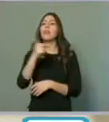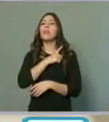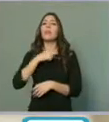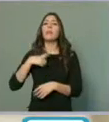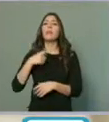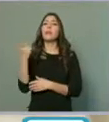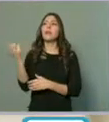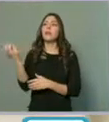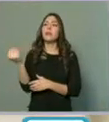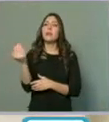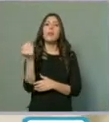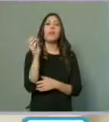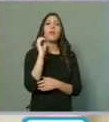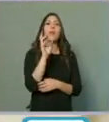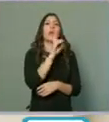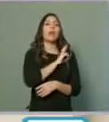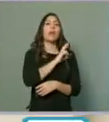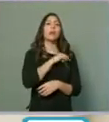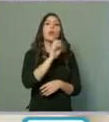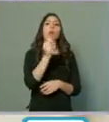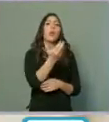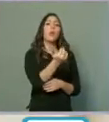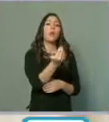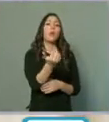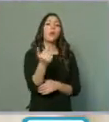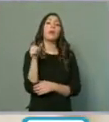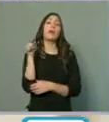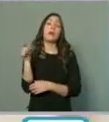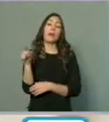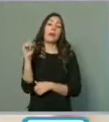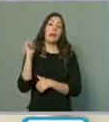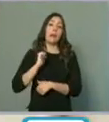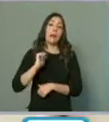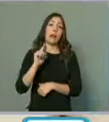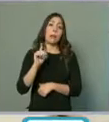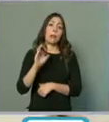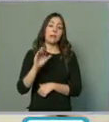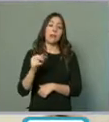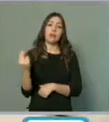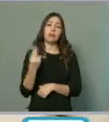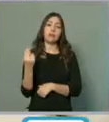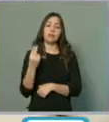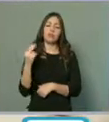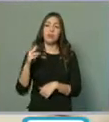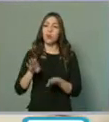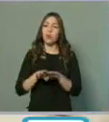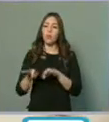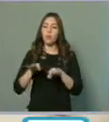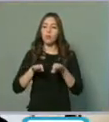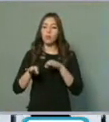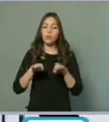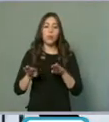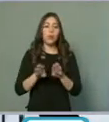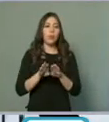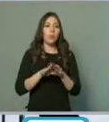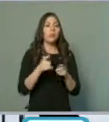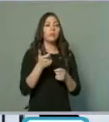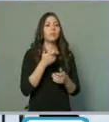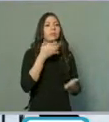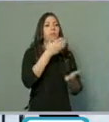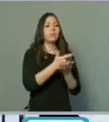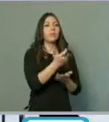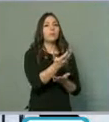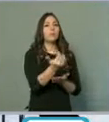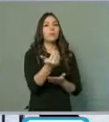el cobro de rentas, pues el albacea empieza a administrar y tiene que defender todo eso en beneficio o en apoyo de los herederos, porque